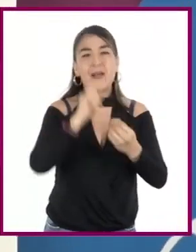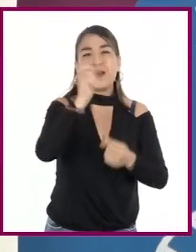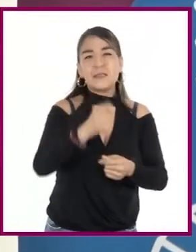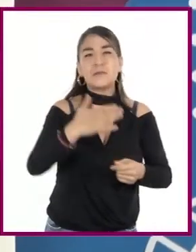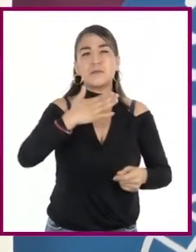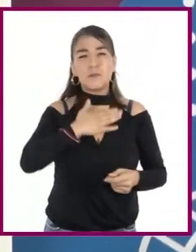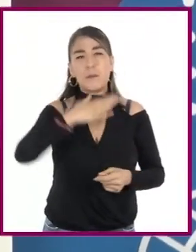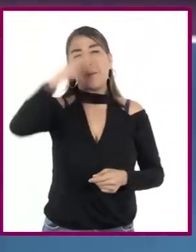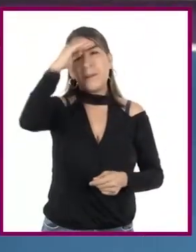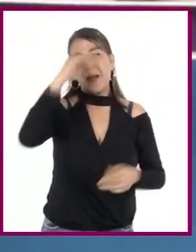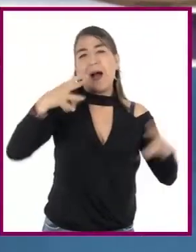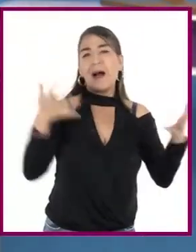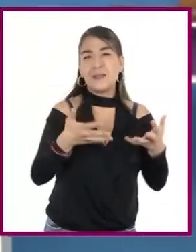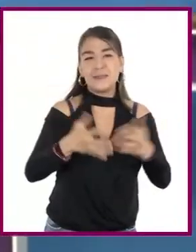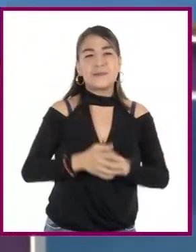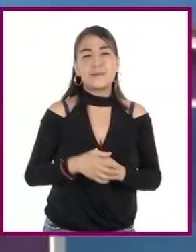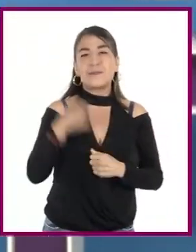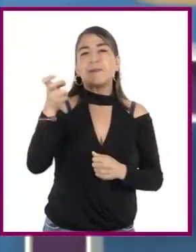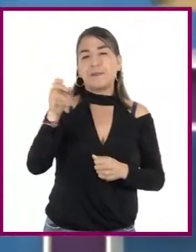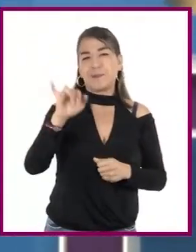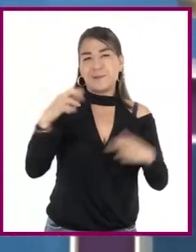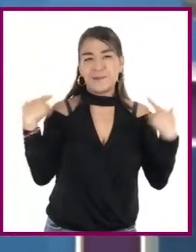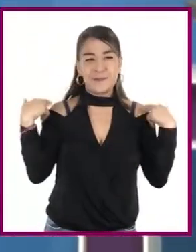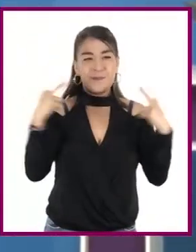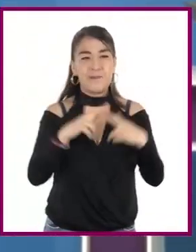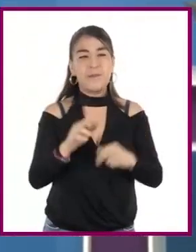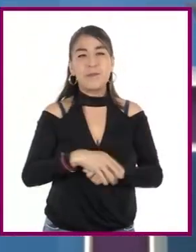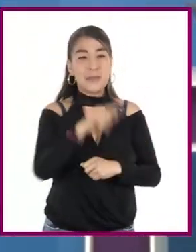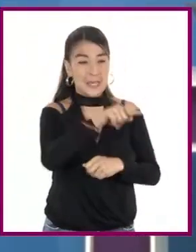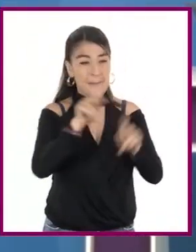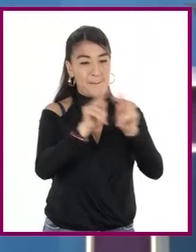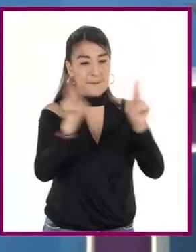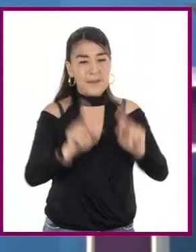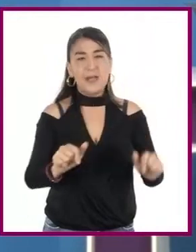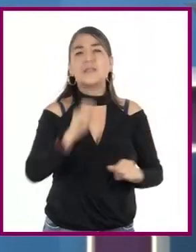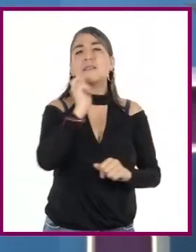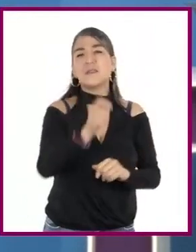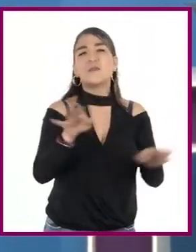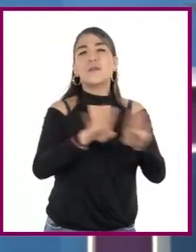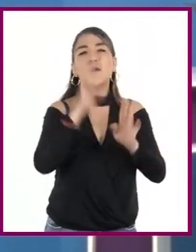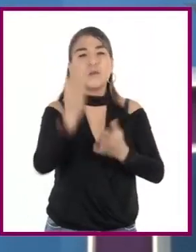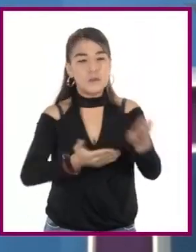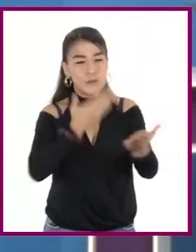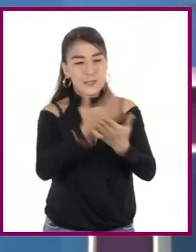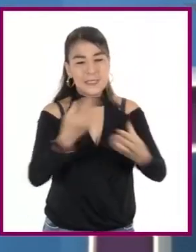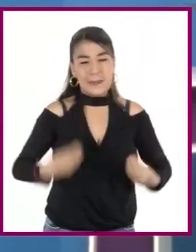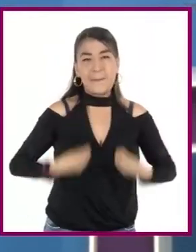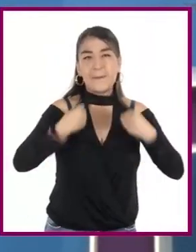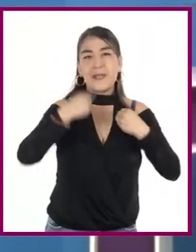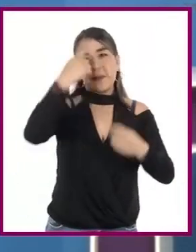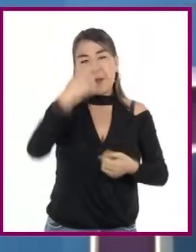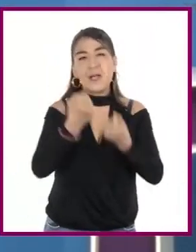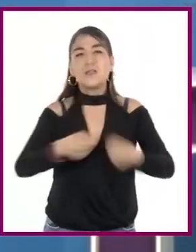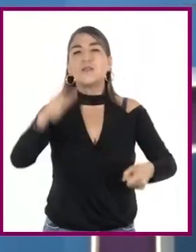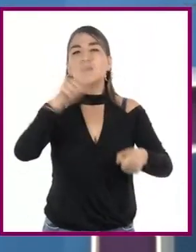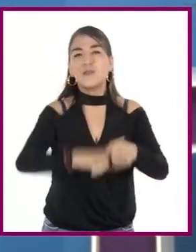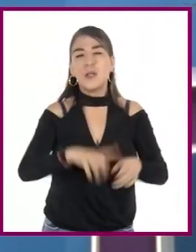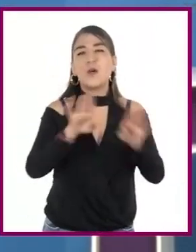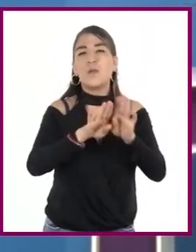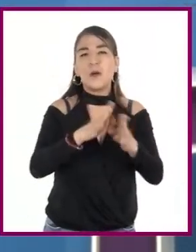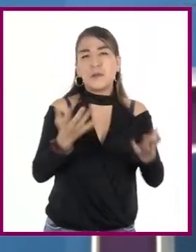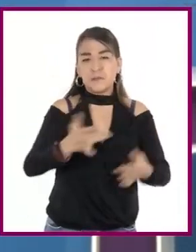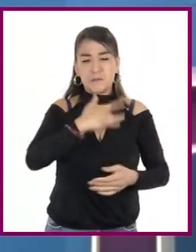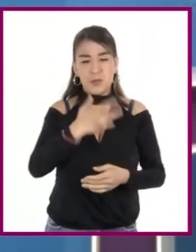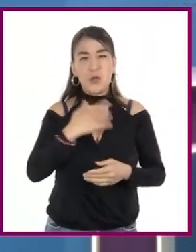y hacemos. Así es, maestro. La paz es una propuesta de vida social que se construye en lo